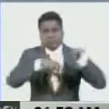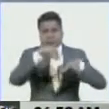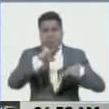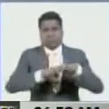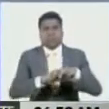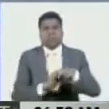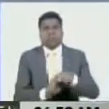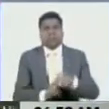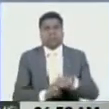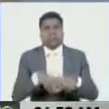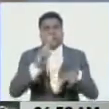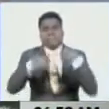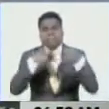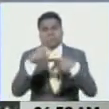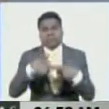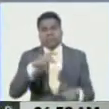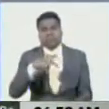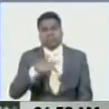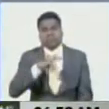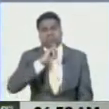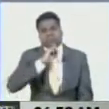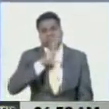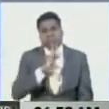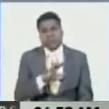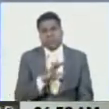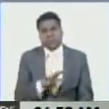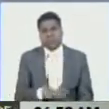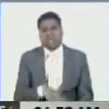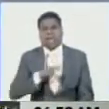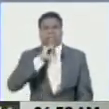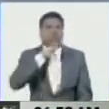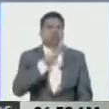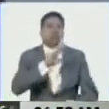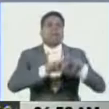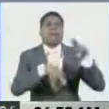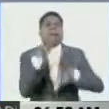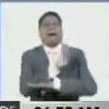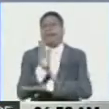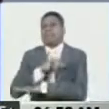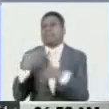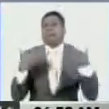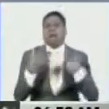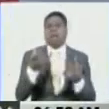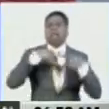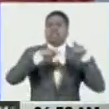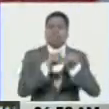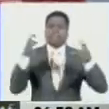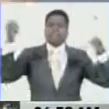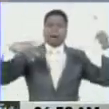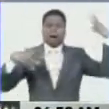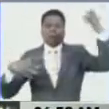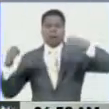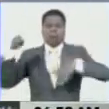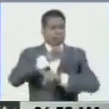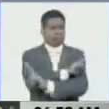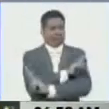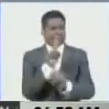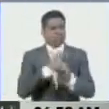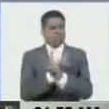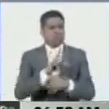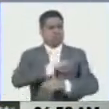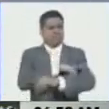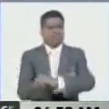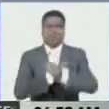son procesos históricos, no son milagros. La historia no se hace sobre la base de magia y de